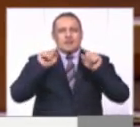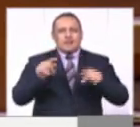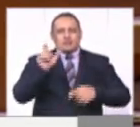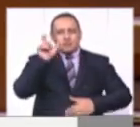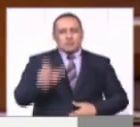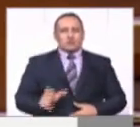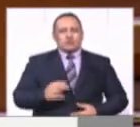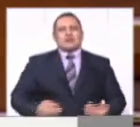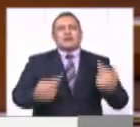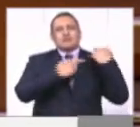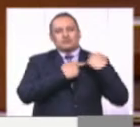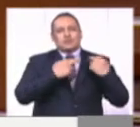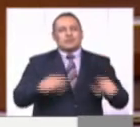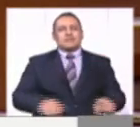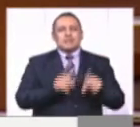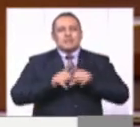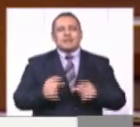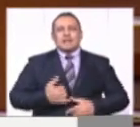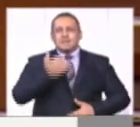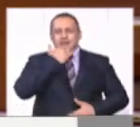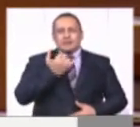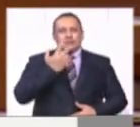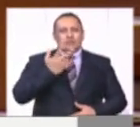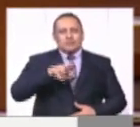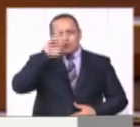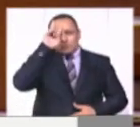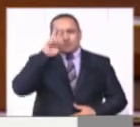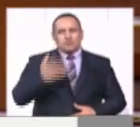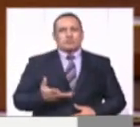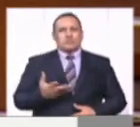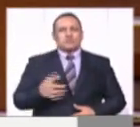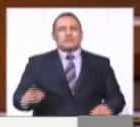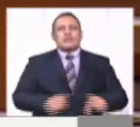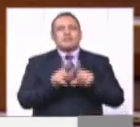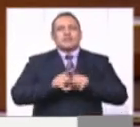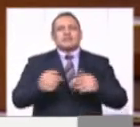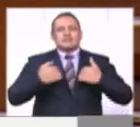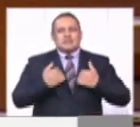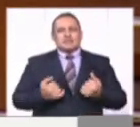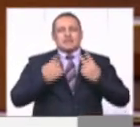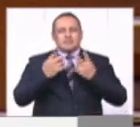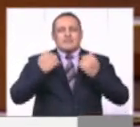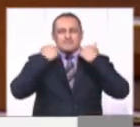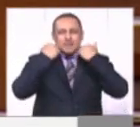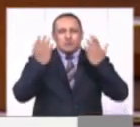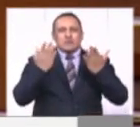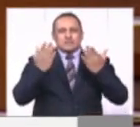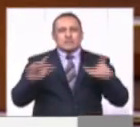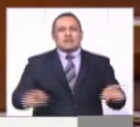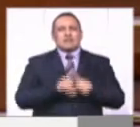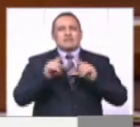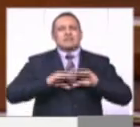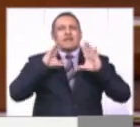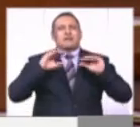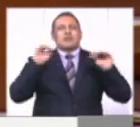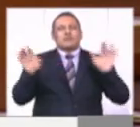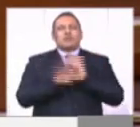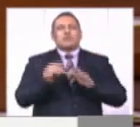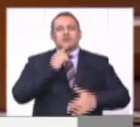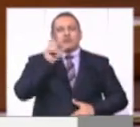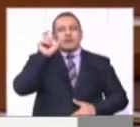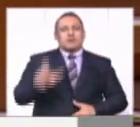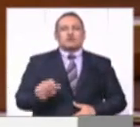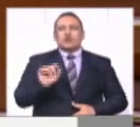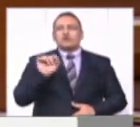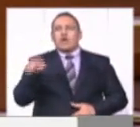directo responsable de lo que ha pasado acá tiene la Sinvergüenza de hablar de que una persona